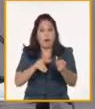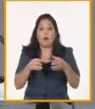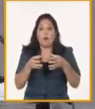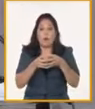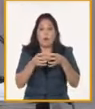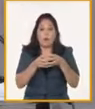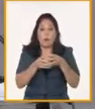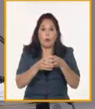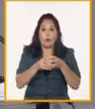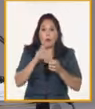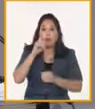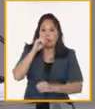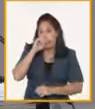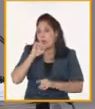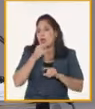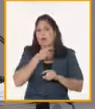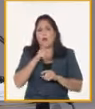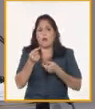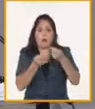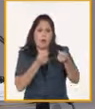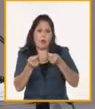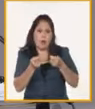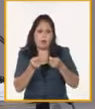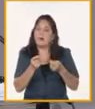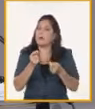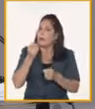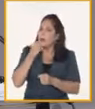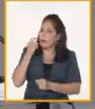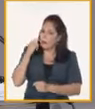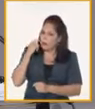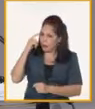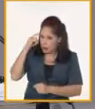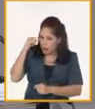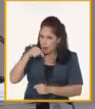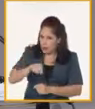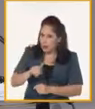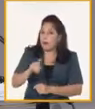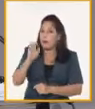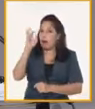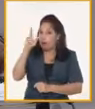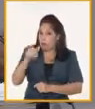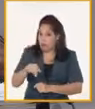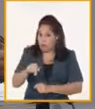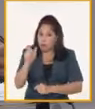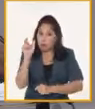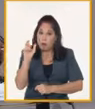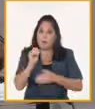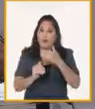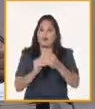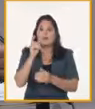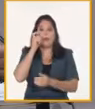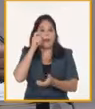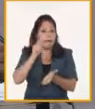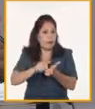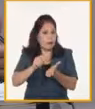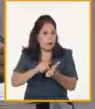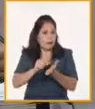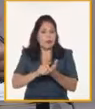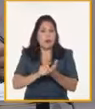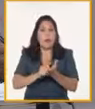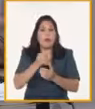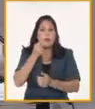establecimientos muy por el contrario digamos podemos poner como ejemplo que en esta fecha como resultado del proceso de verificación fiscalización de